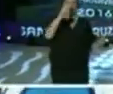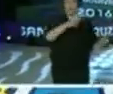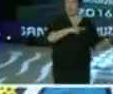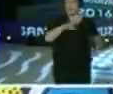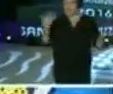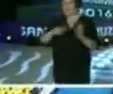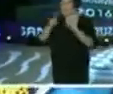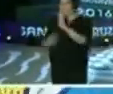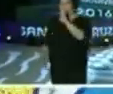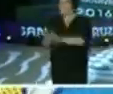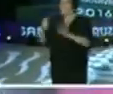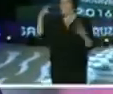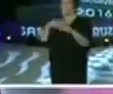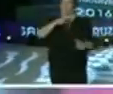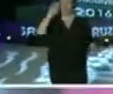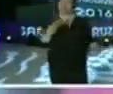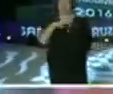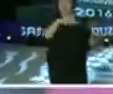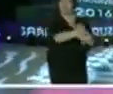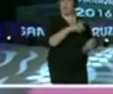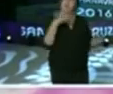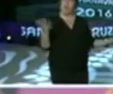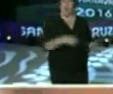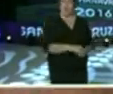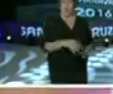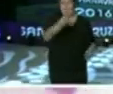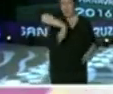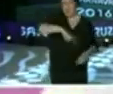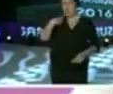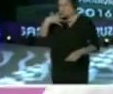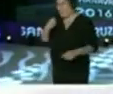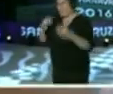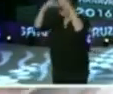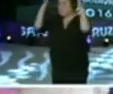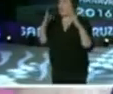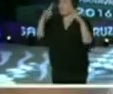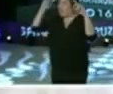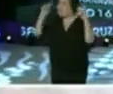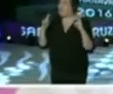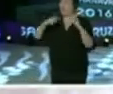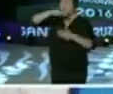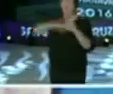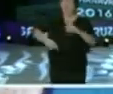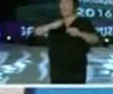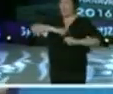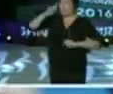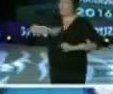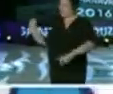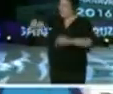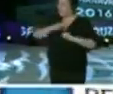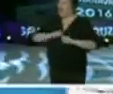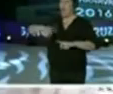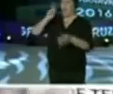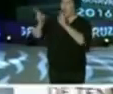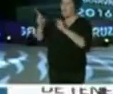chulería. Nos quieren bien callados, metidos en casa. Nos multan, nos putean, nos